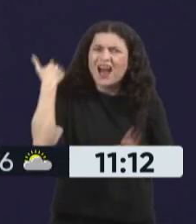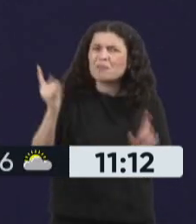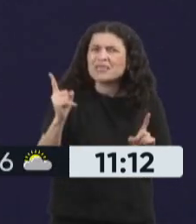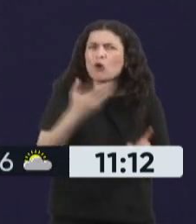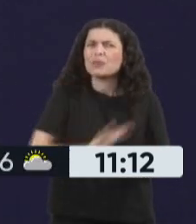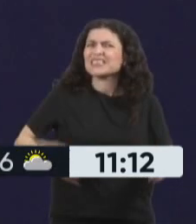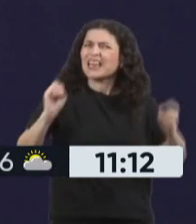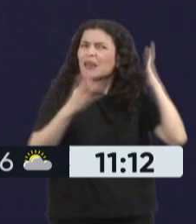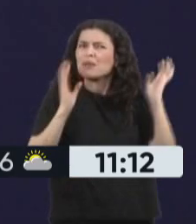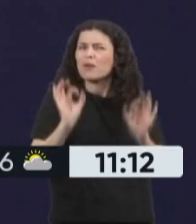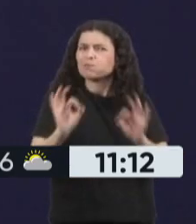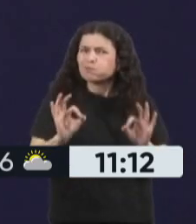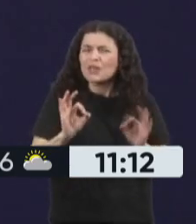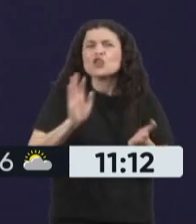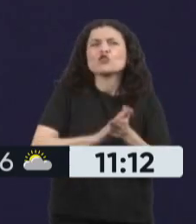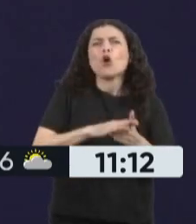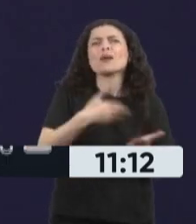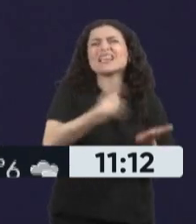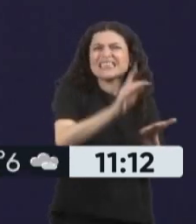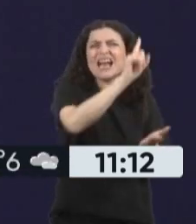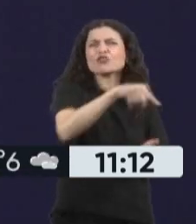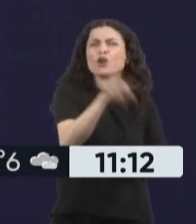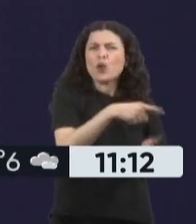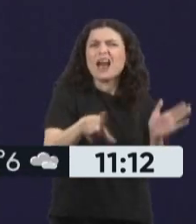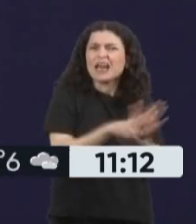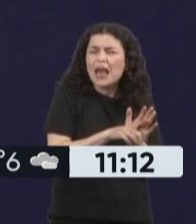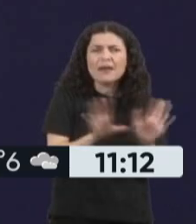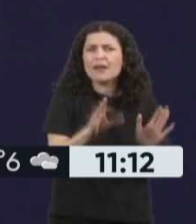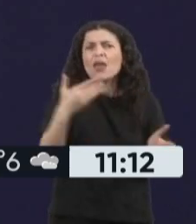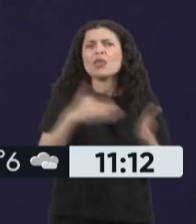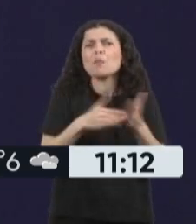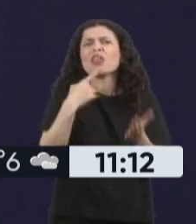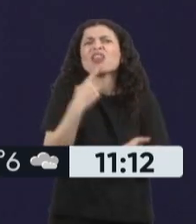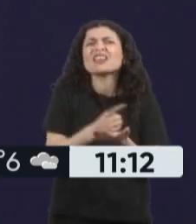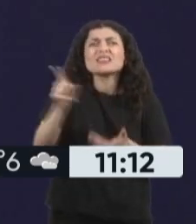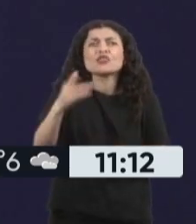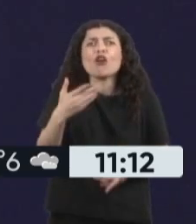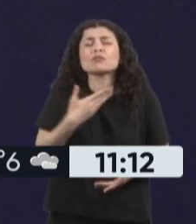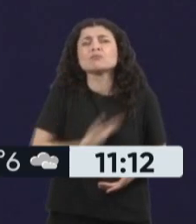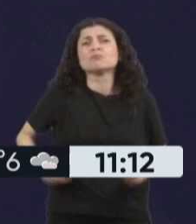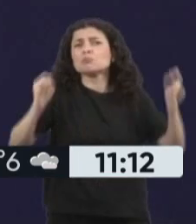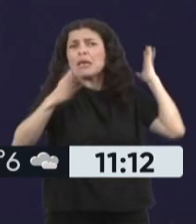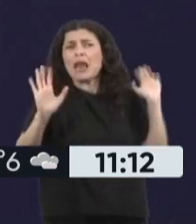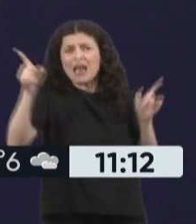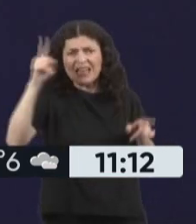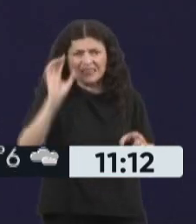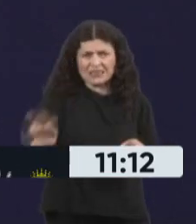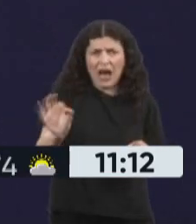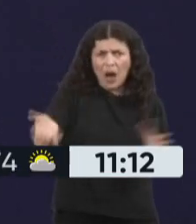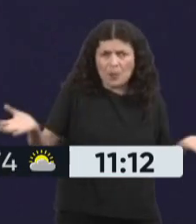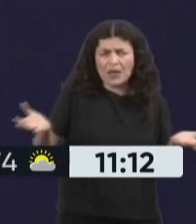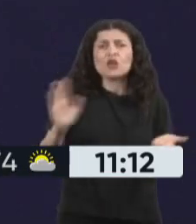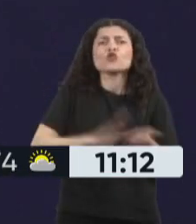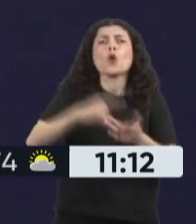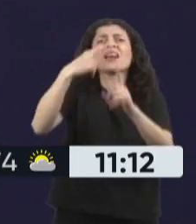en tal caso en los considerandos del veto habrá más detalles si es que así se considera que deba ser. El cálculo es